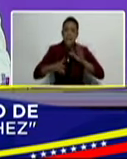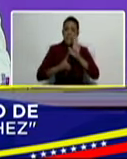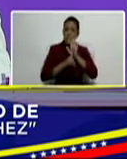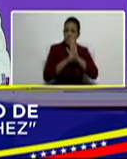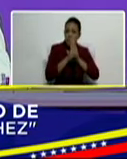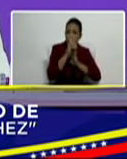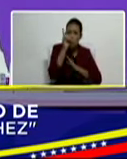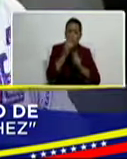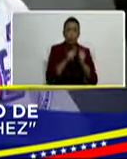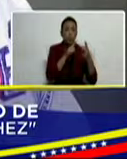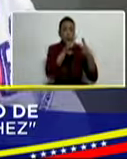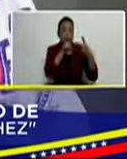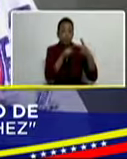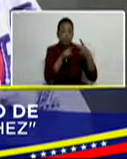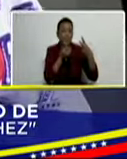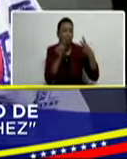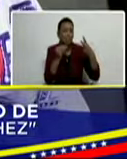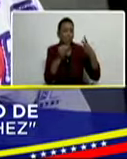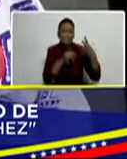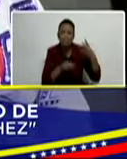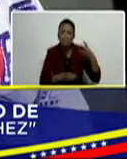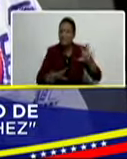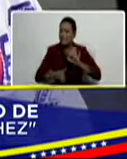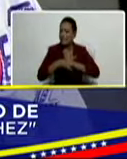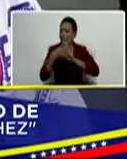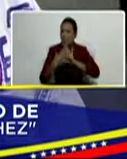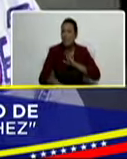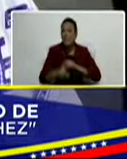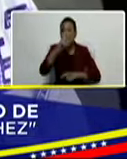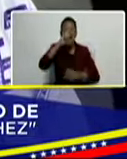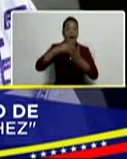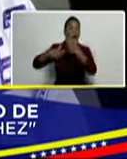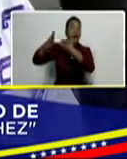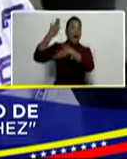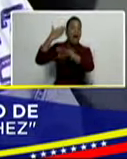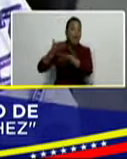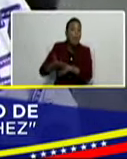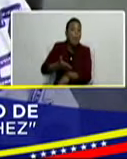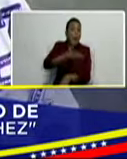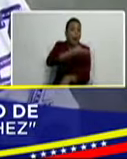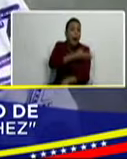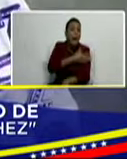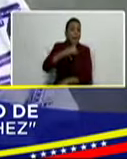desarrollo de la mujer desde